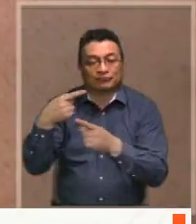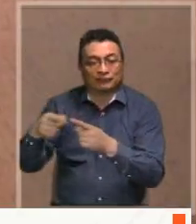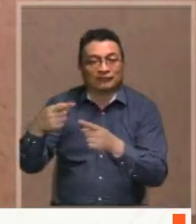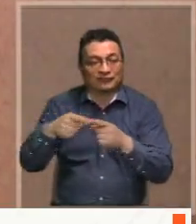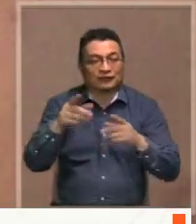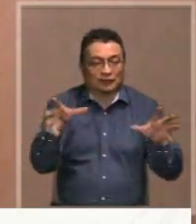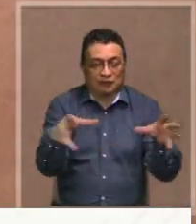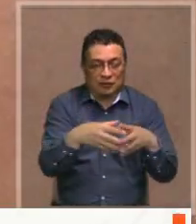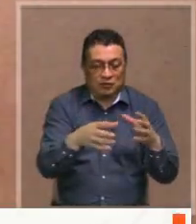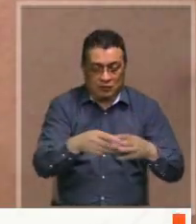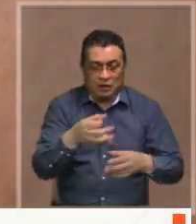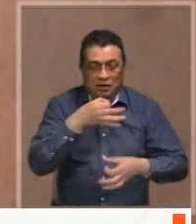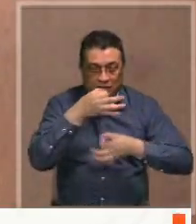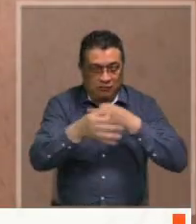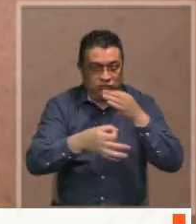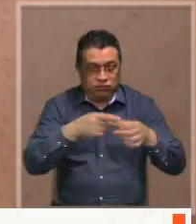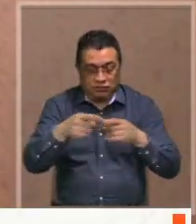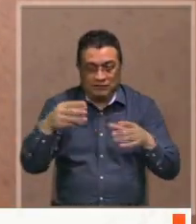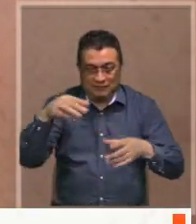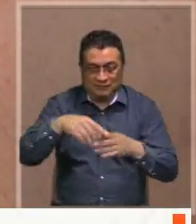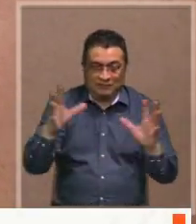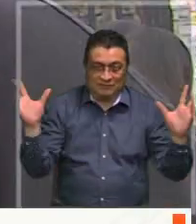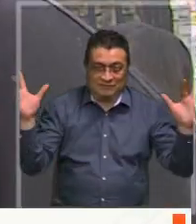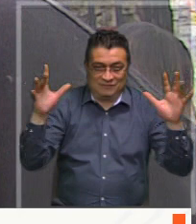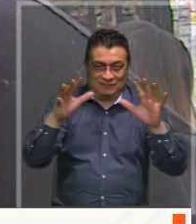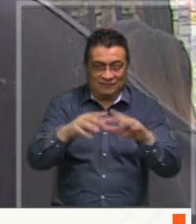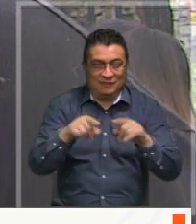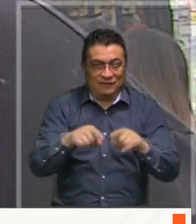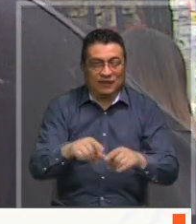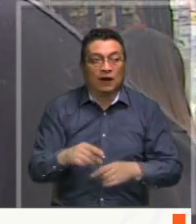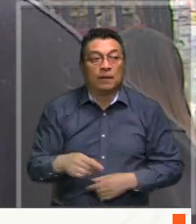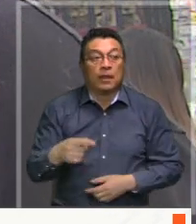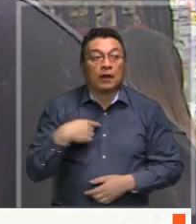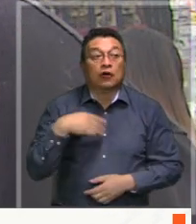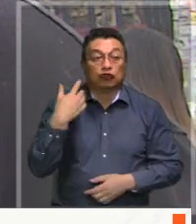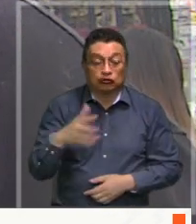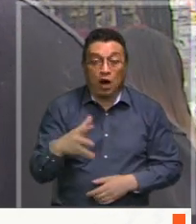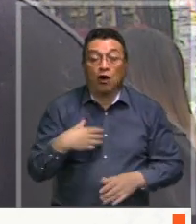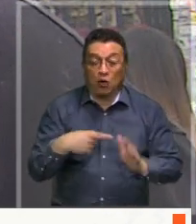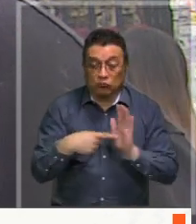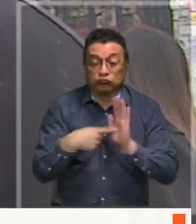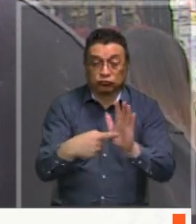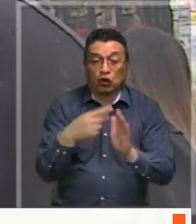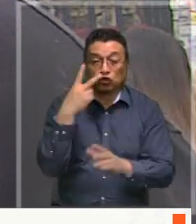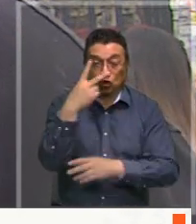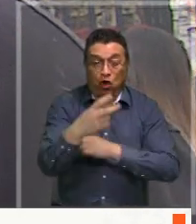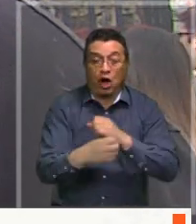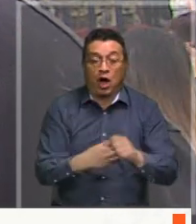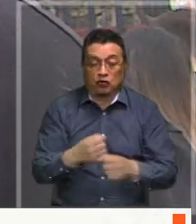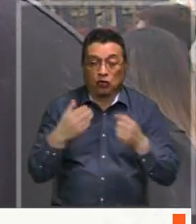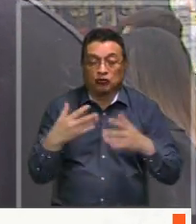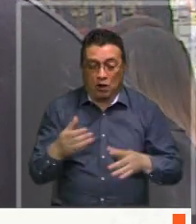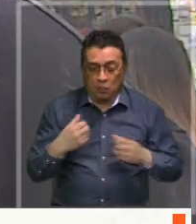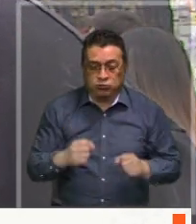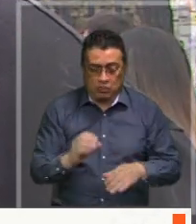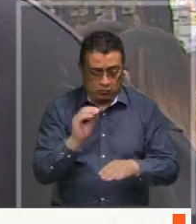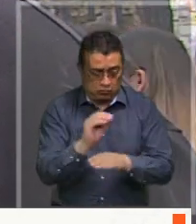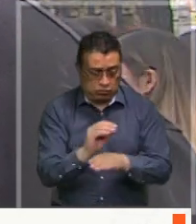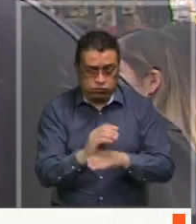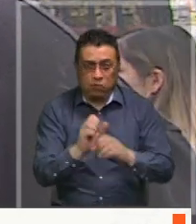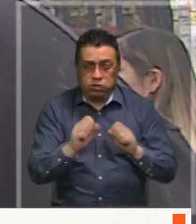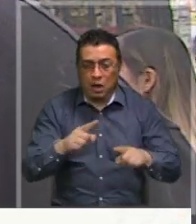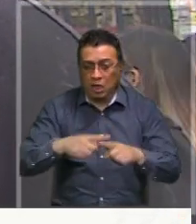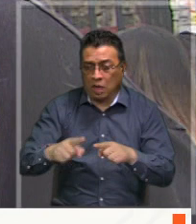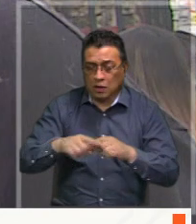se organizan en el ingreso principal a Estación Baquedano. Y bueno, hemos demostrado ya 2 años que somos capaces de mantenerlo con distintas